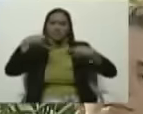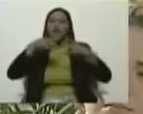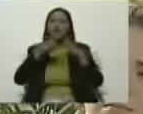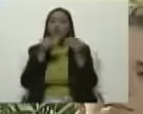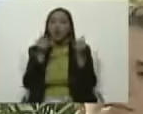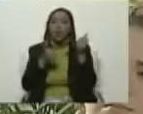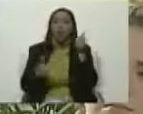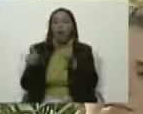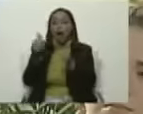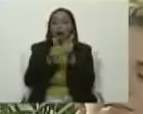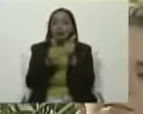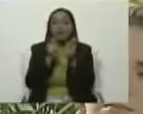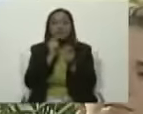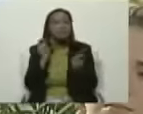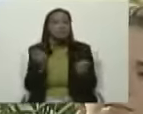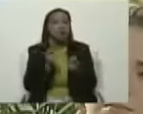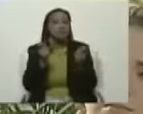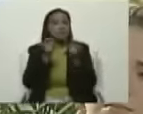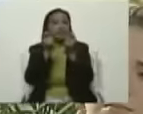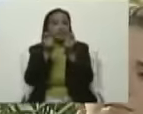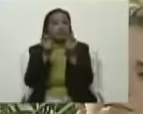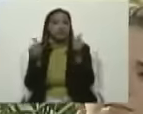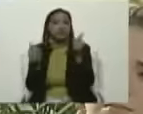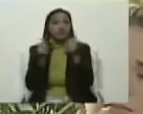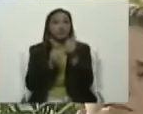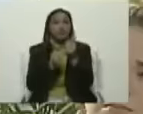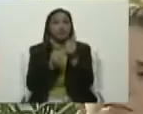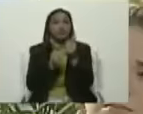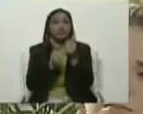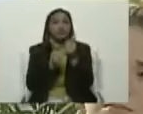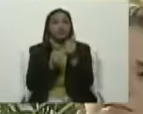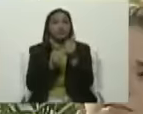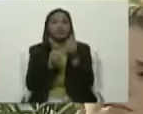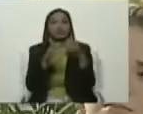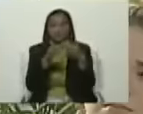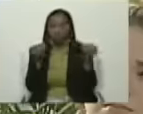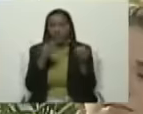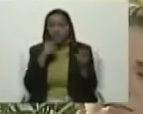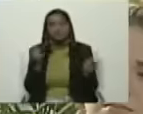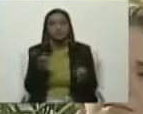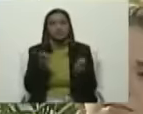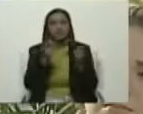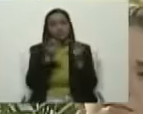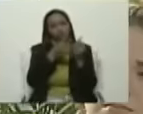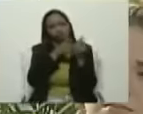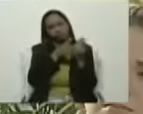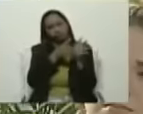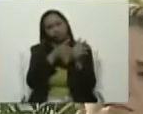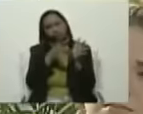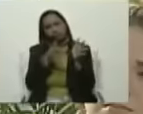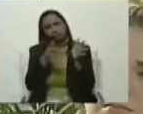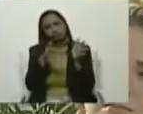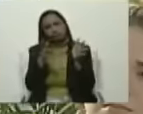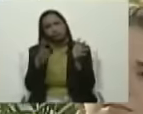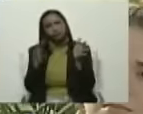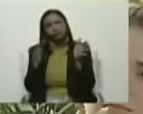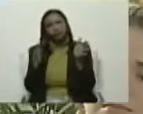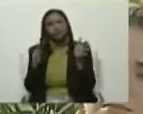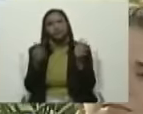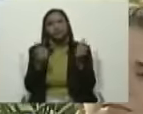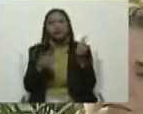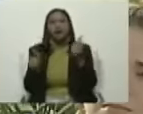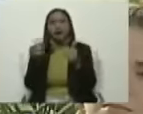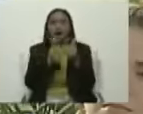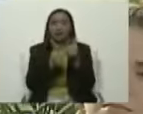campaña con esta... en todo lo que respecta a la campaña, pues a través de tener al lado a una